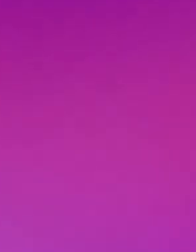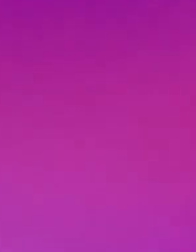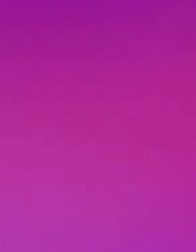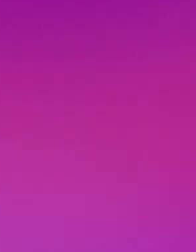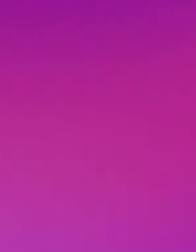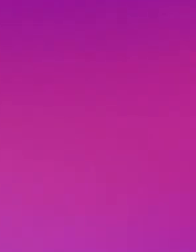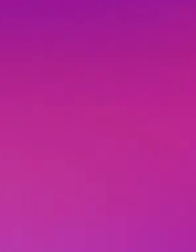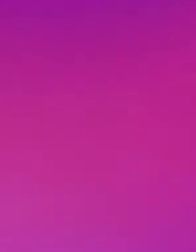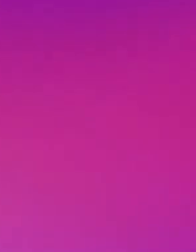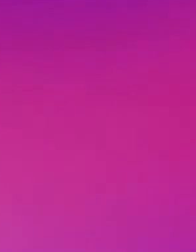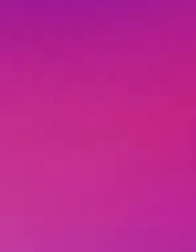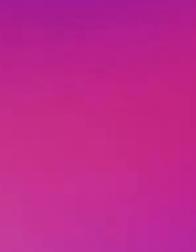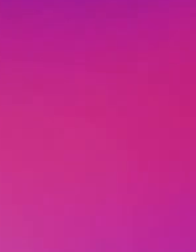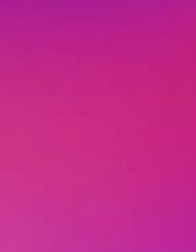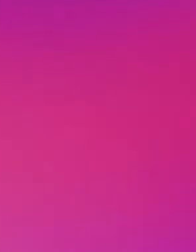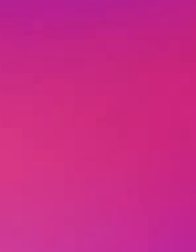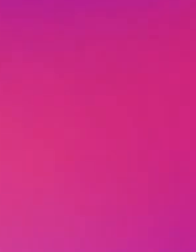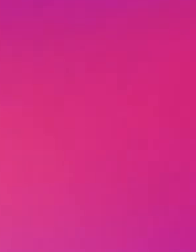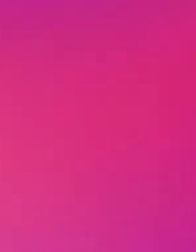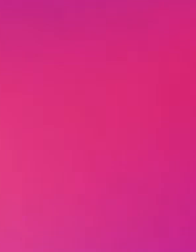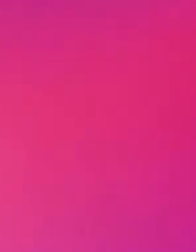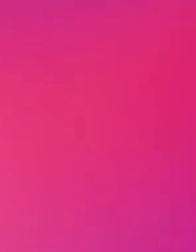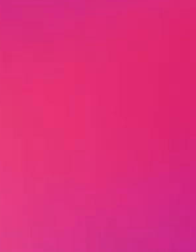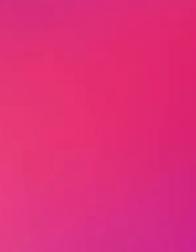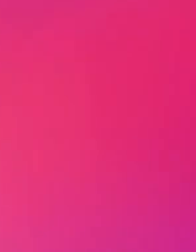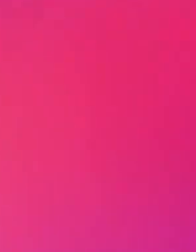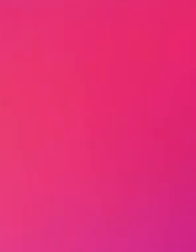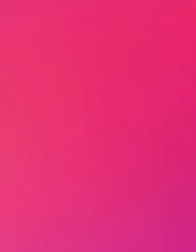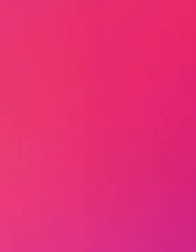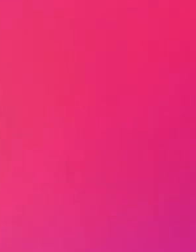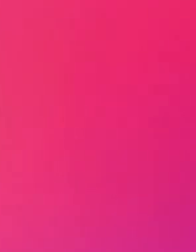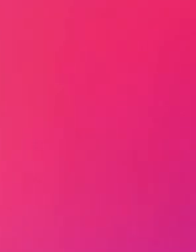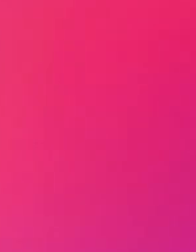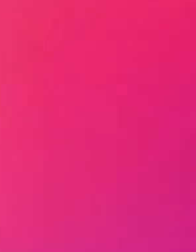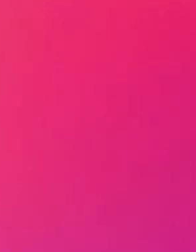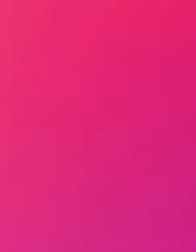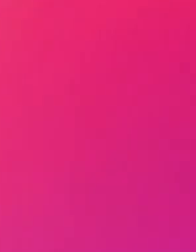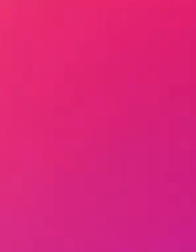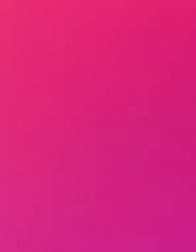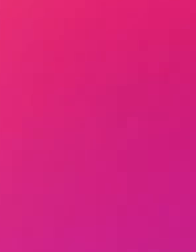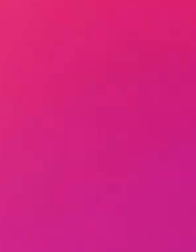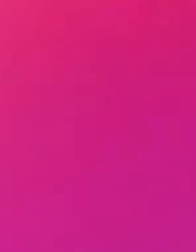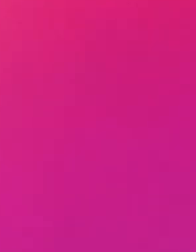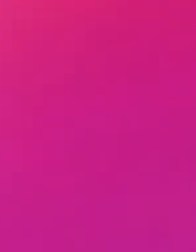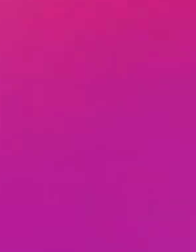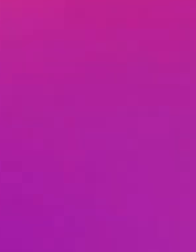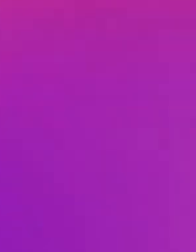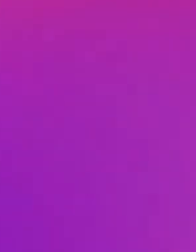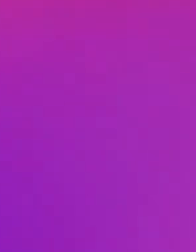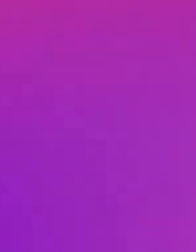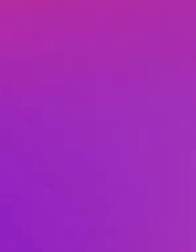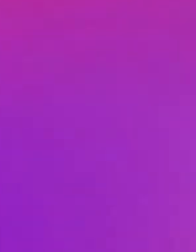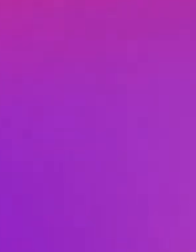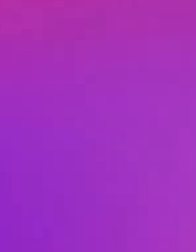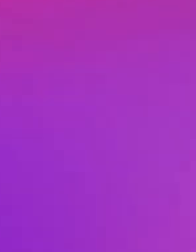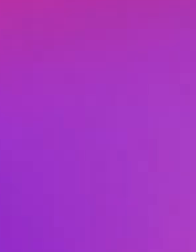de teléfono para secundaria es el 55 36 01 71